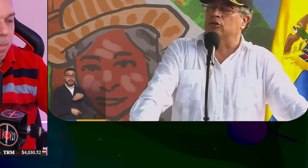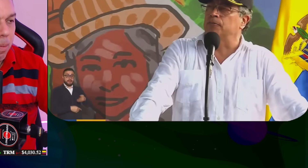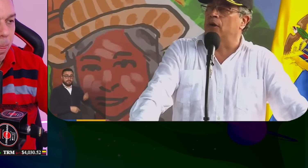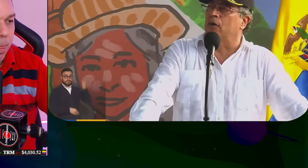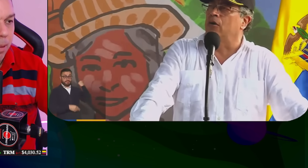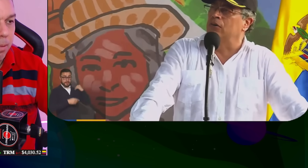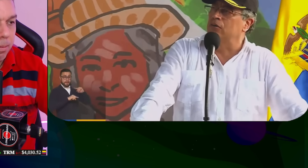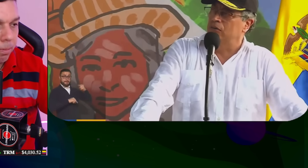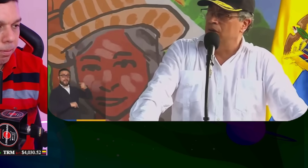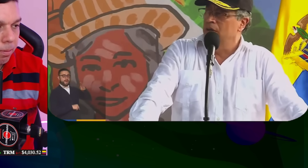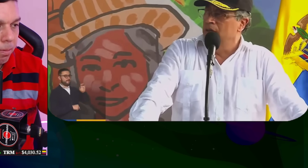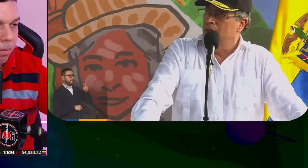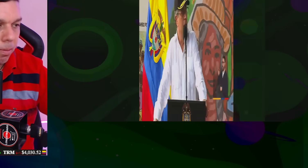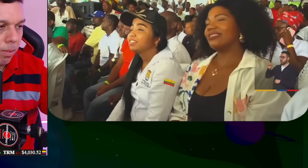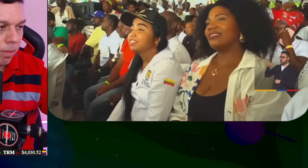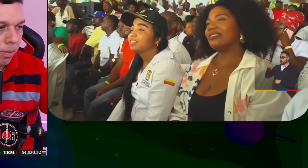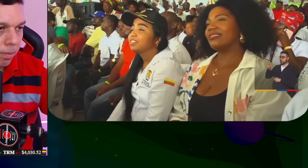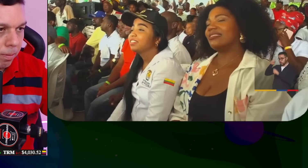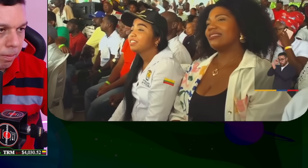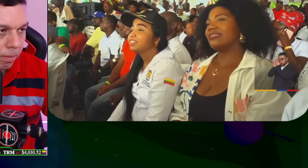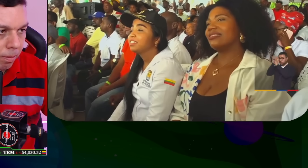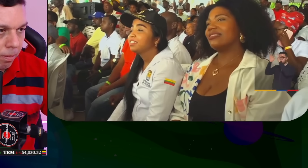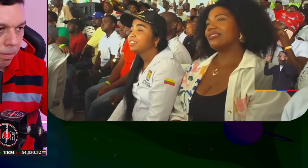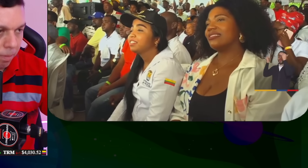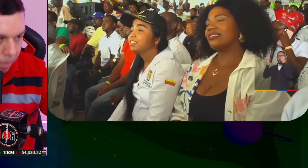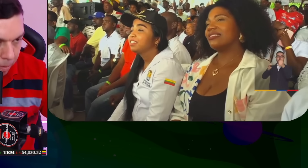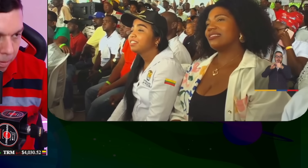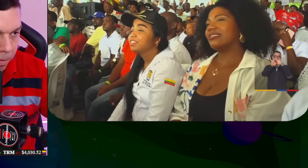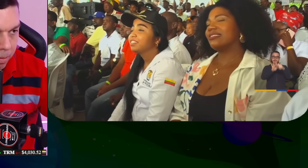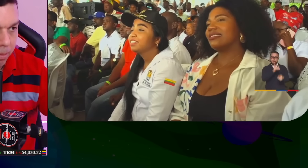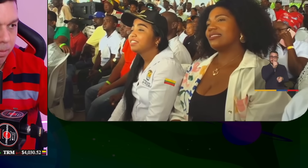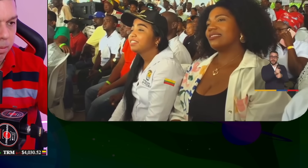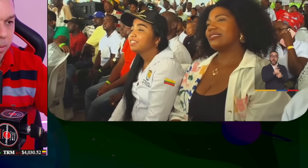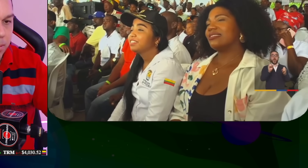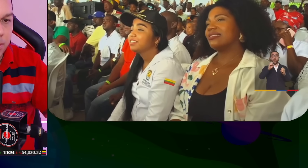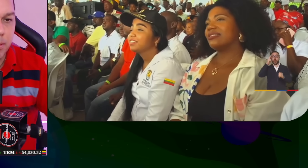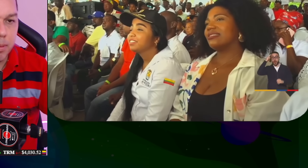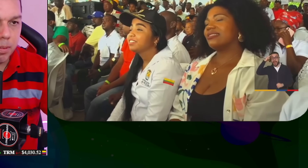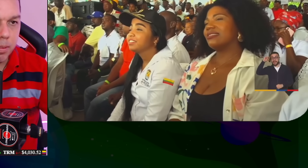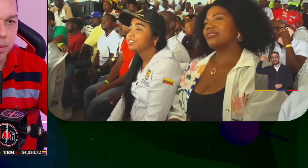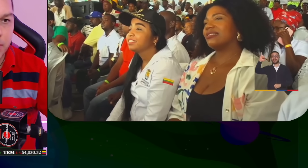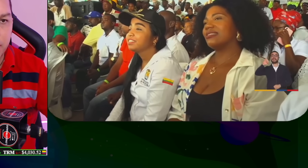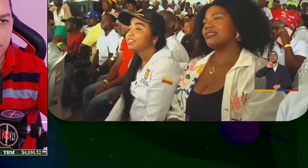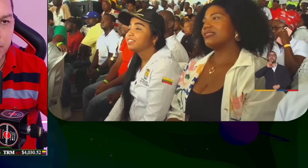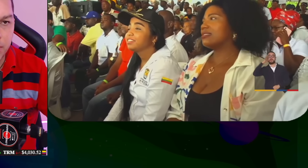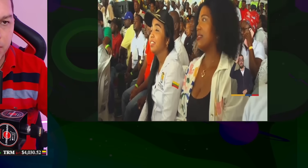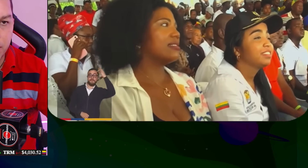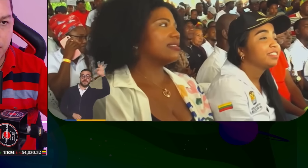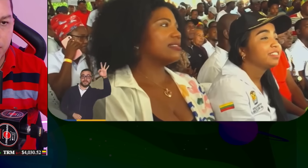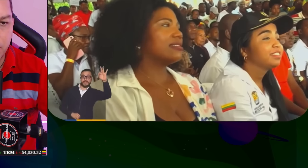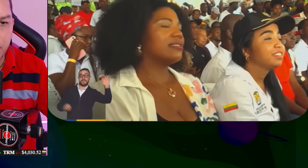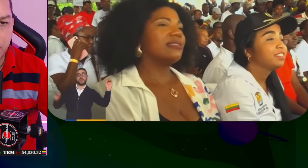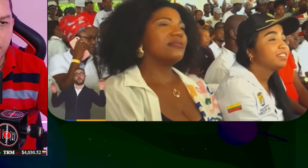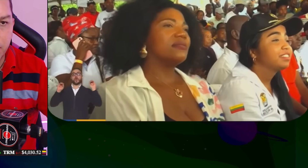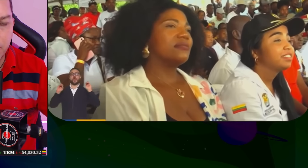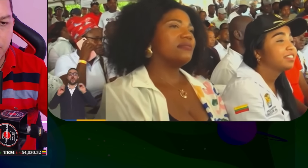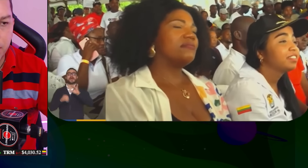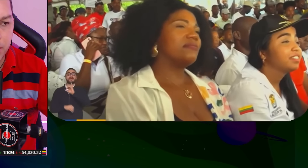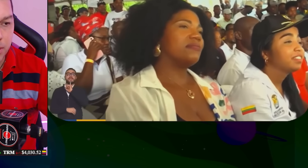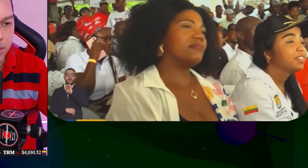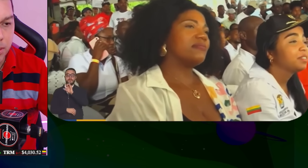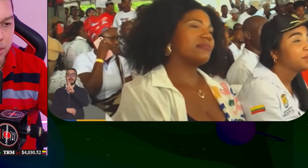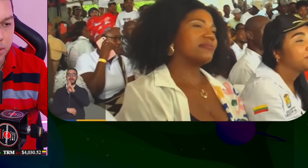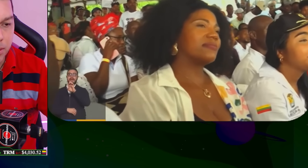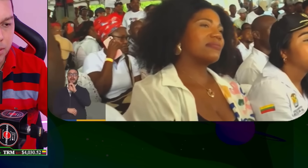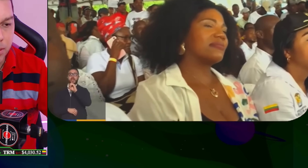que era Bencos Biojó, y de los que hablaban francés en Haití, y de los que hablan creole en